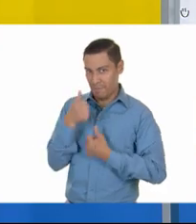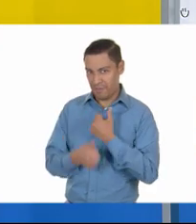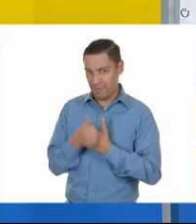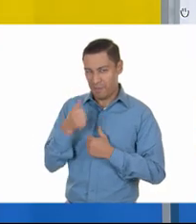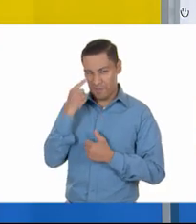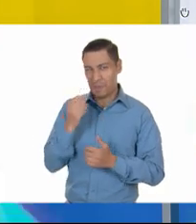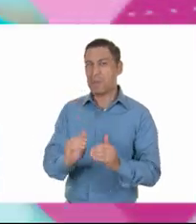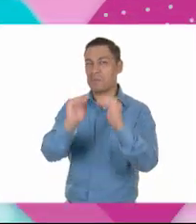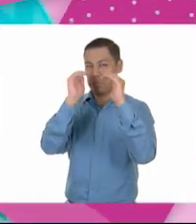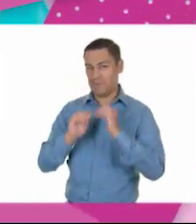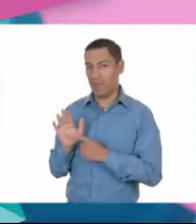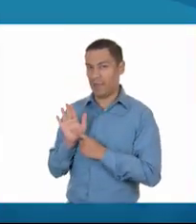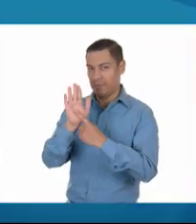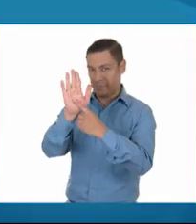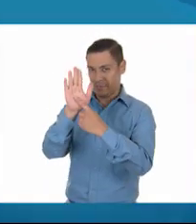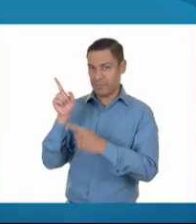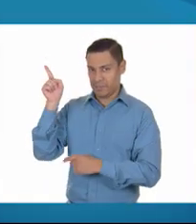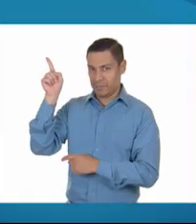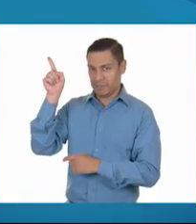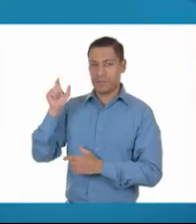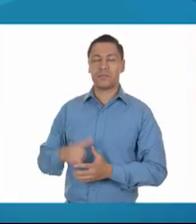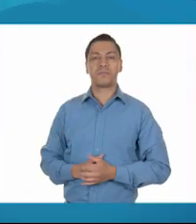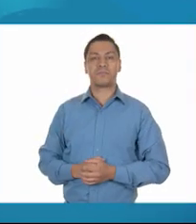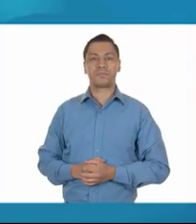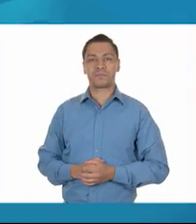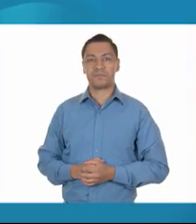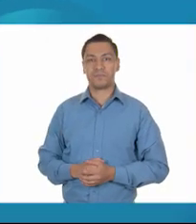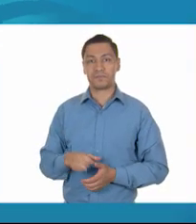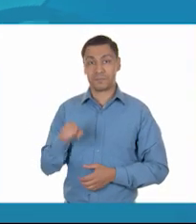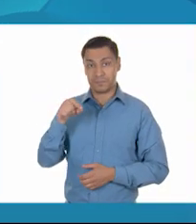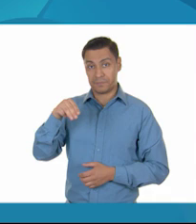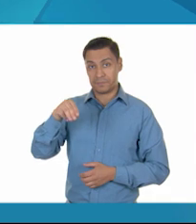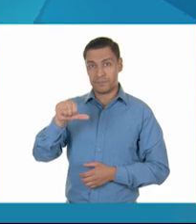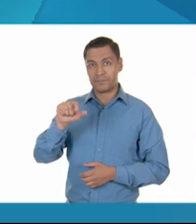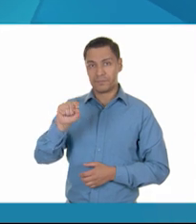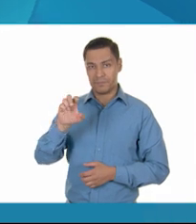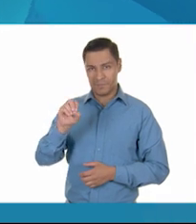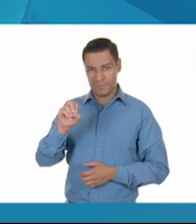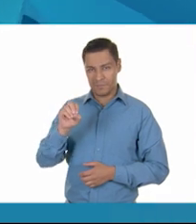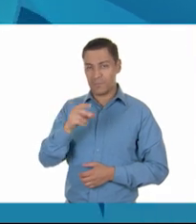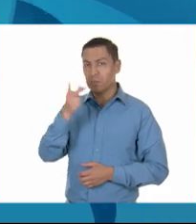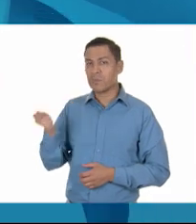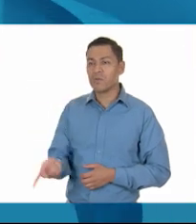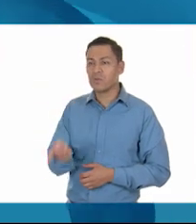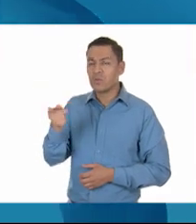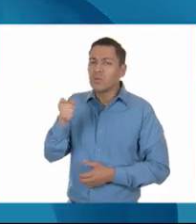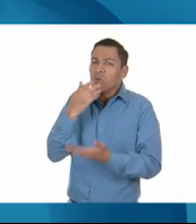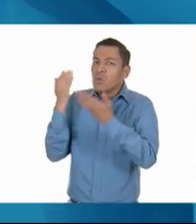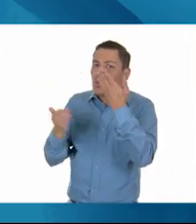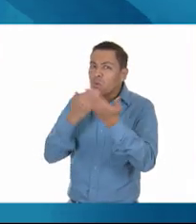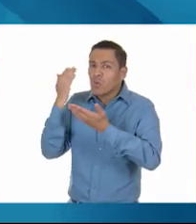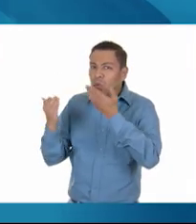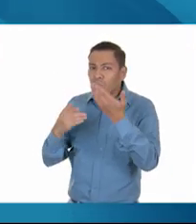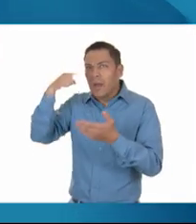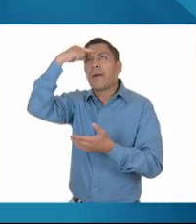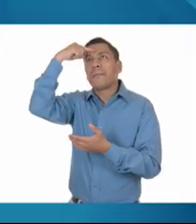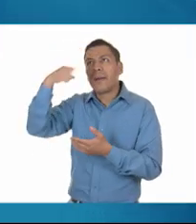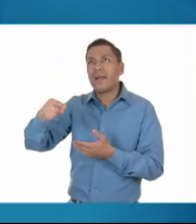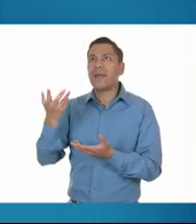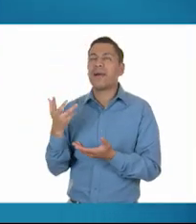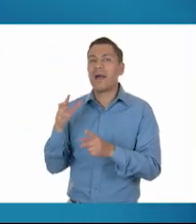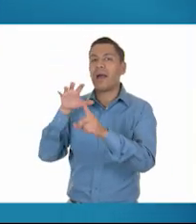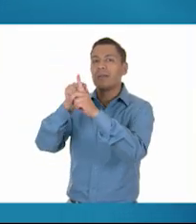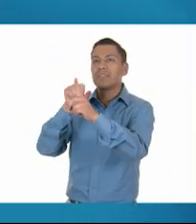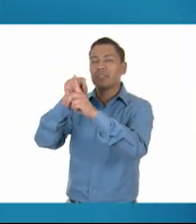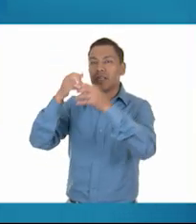de la siguiente forma. Se le preguntó a Mateo Estrella que tuvo que estudiar para ser astronauta y nos dijo